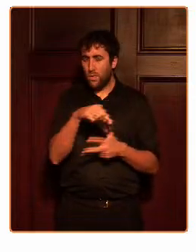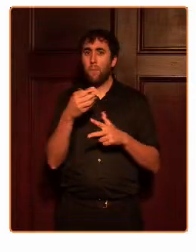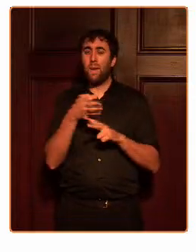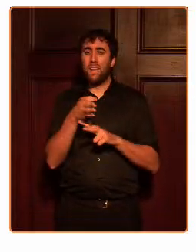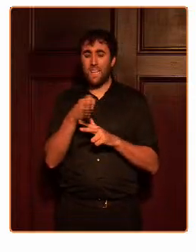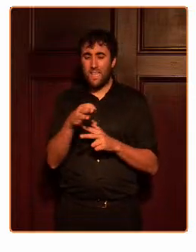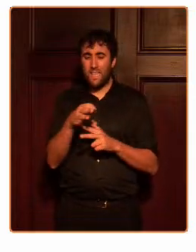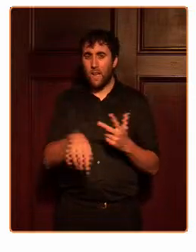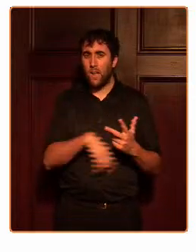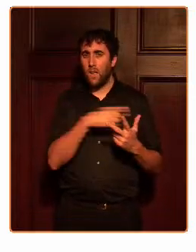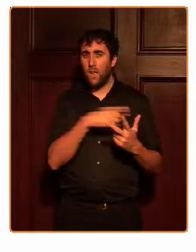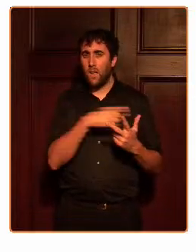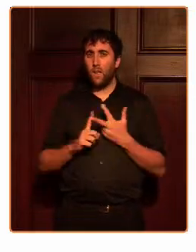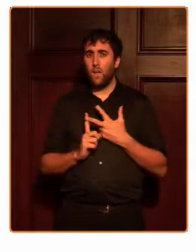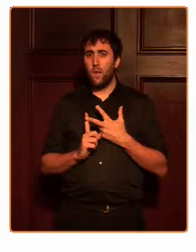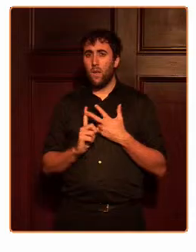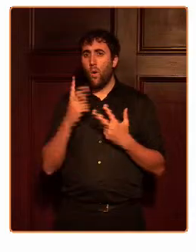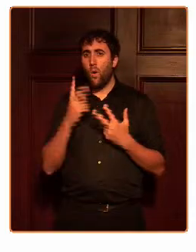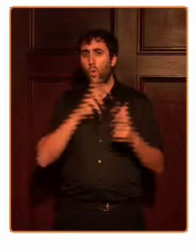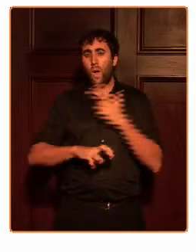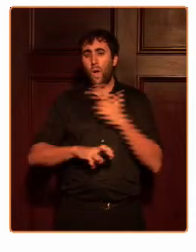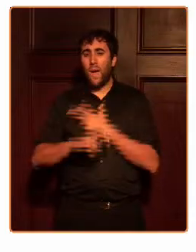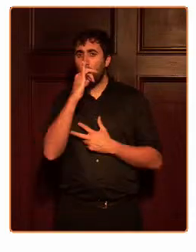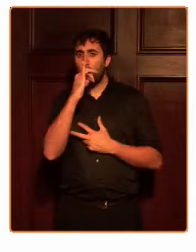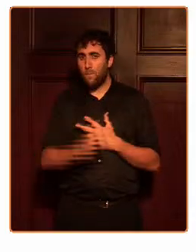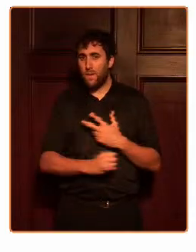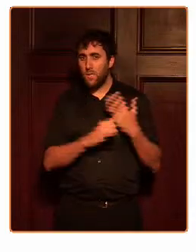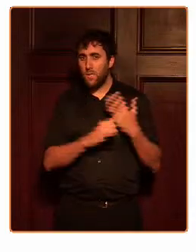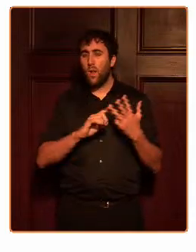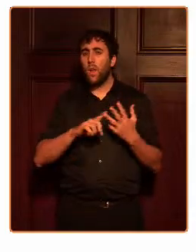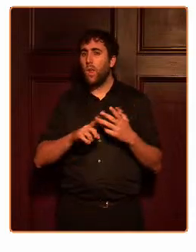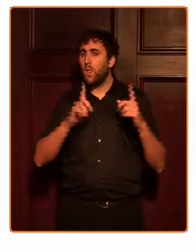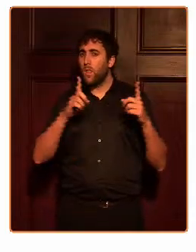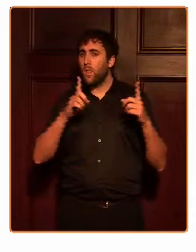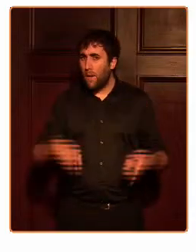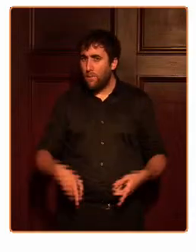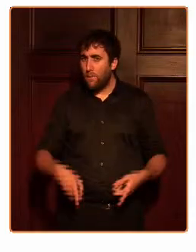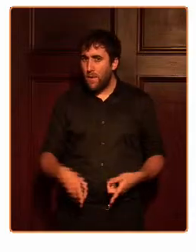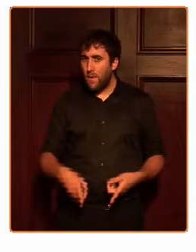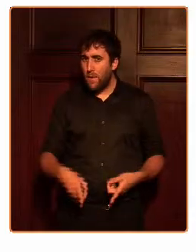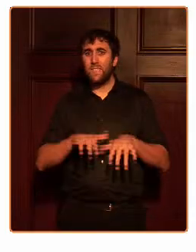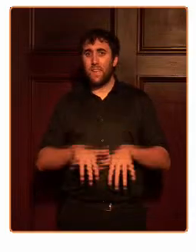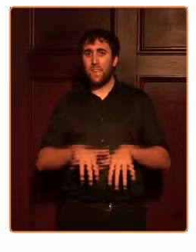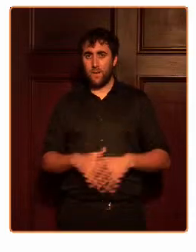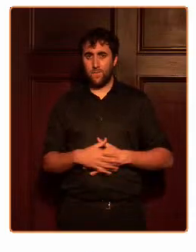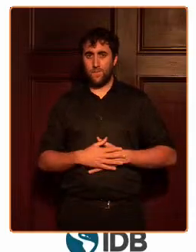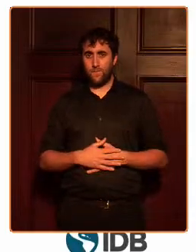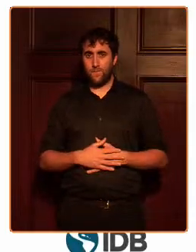enseñar, para buscar información y también para escribir.